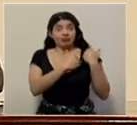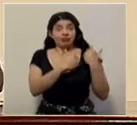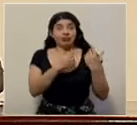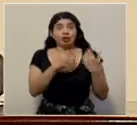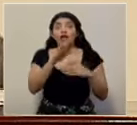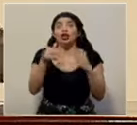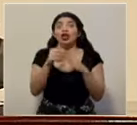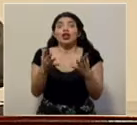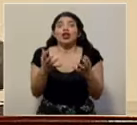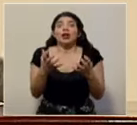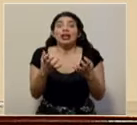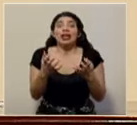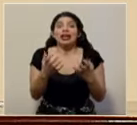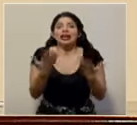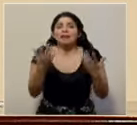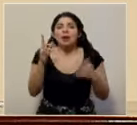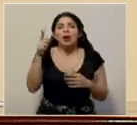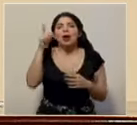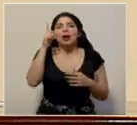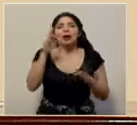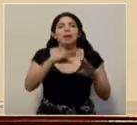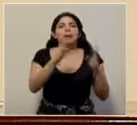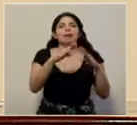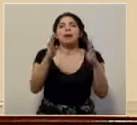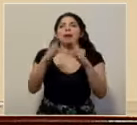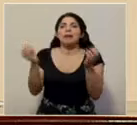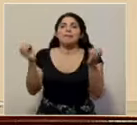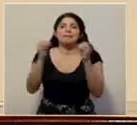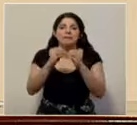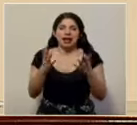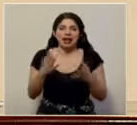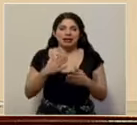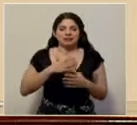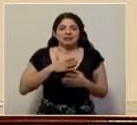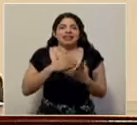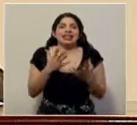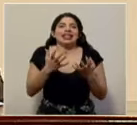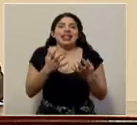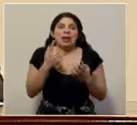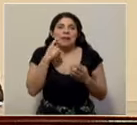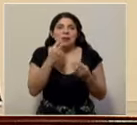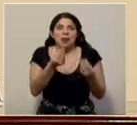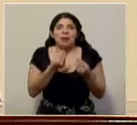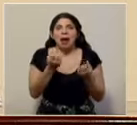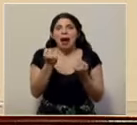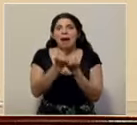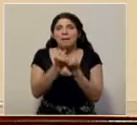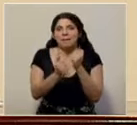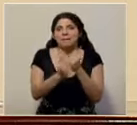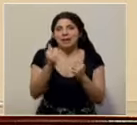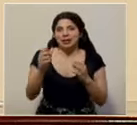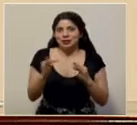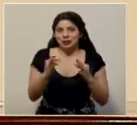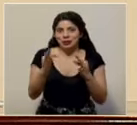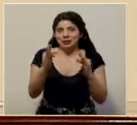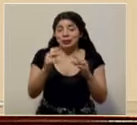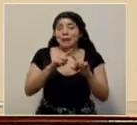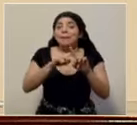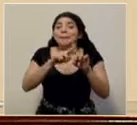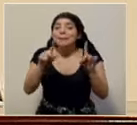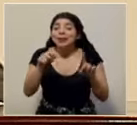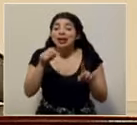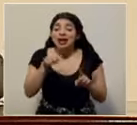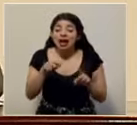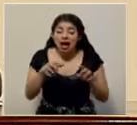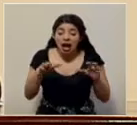de lo que todos quisiéramos, por supuesto que ya hubiésemos abierto muchas más rutas, porque es lo que más reactivaría al turismo internacional. Pero esto hay